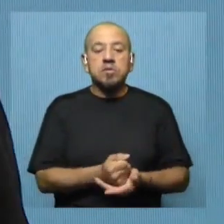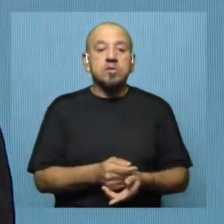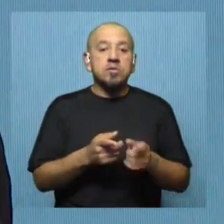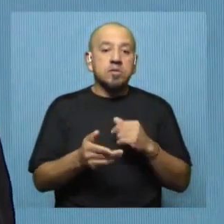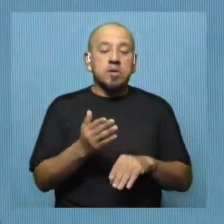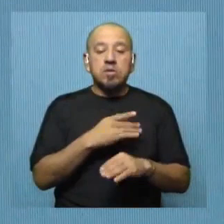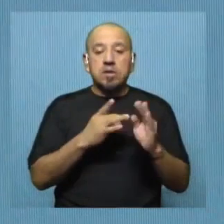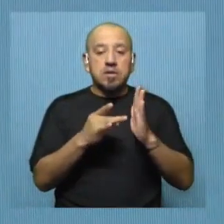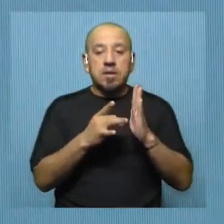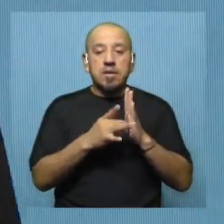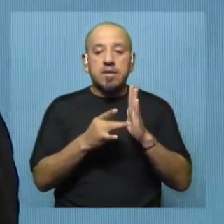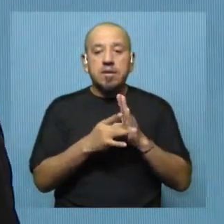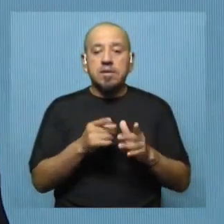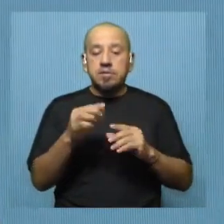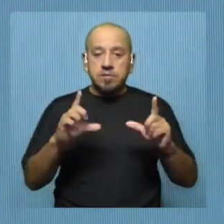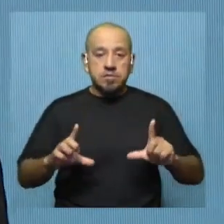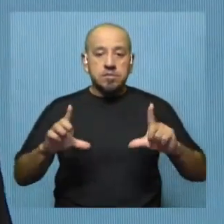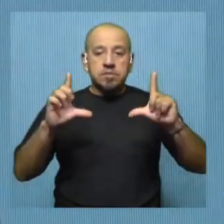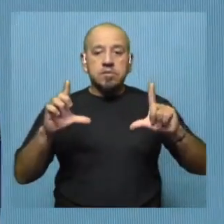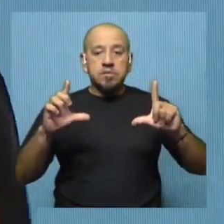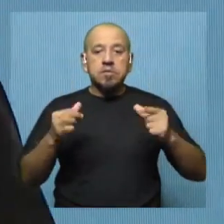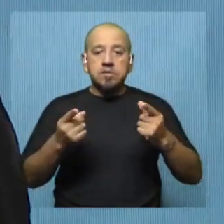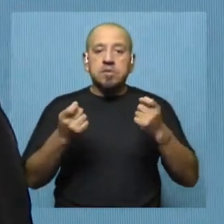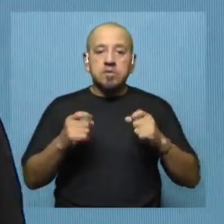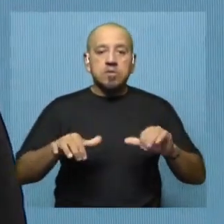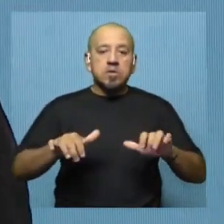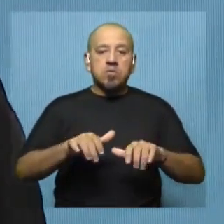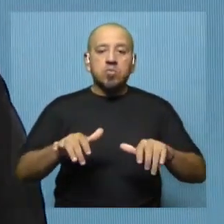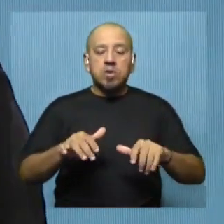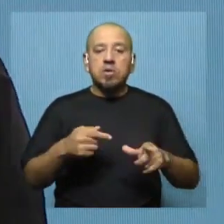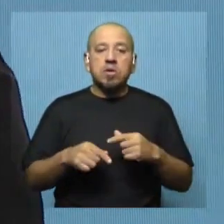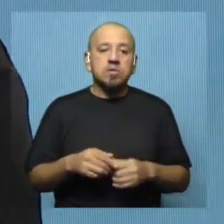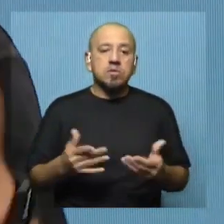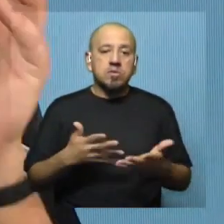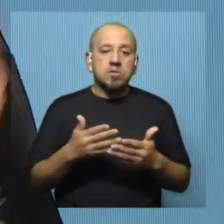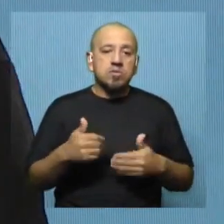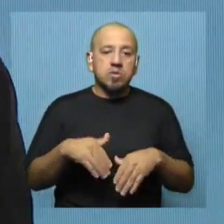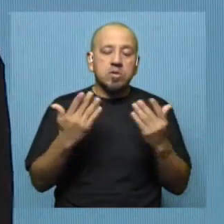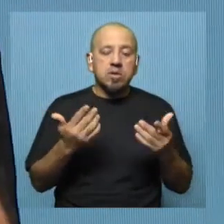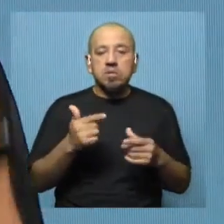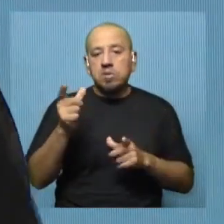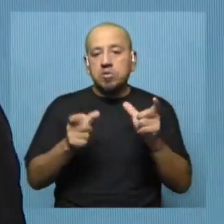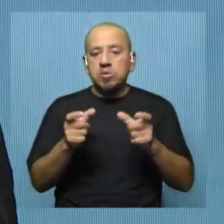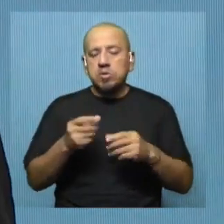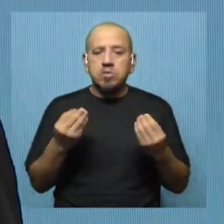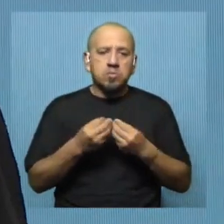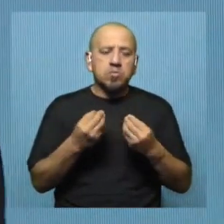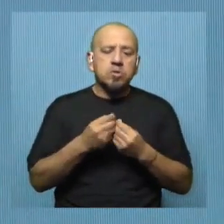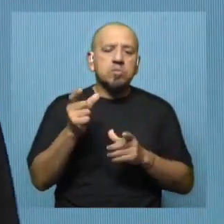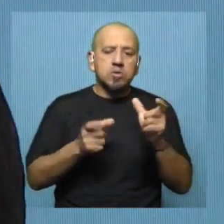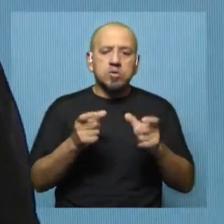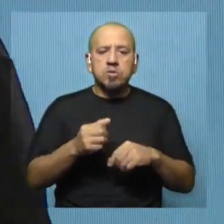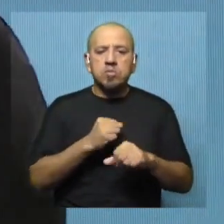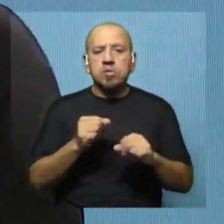antes una imagen de esas características precisabas una supercomputadora para moverla. Ahora cualquier persona, o muchas personas pueden hacerlo, o